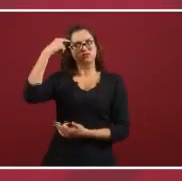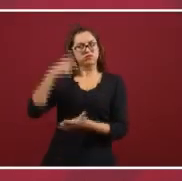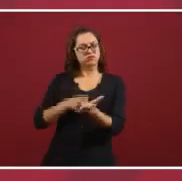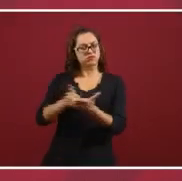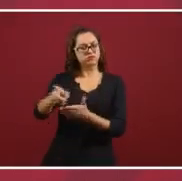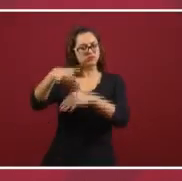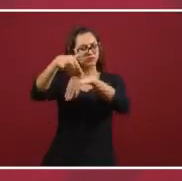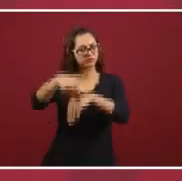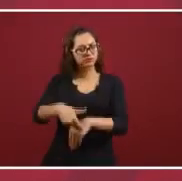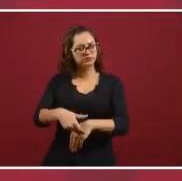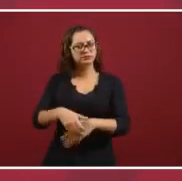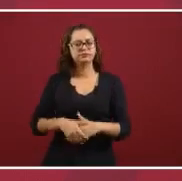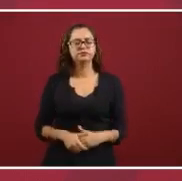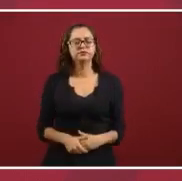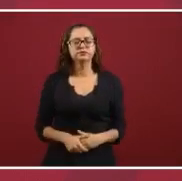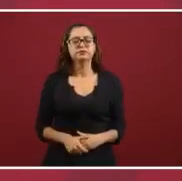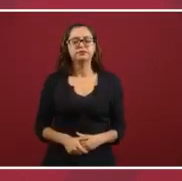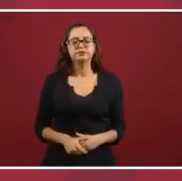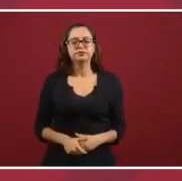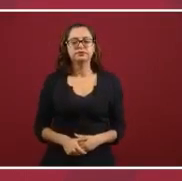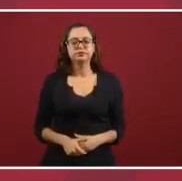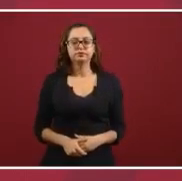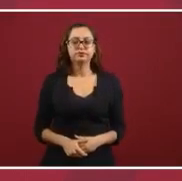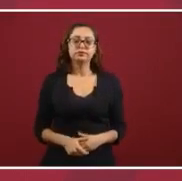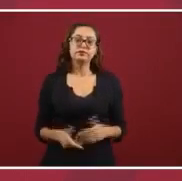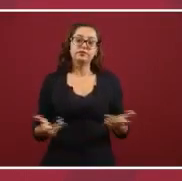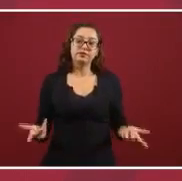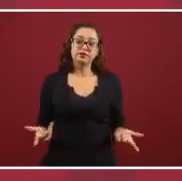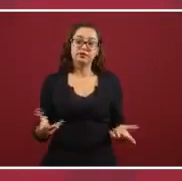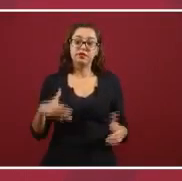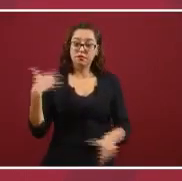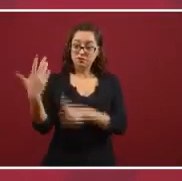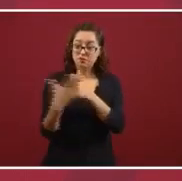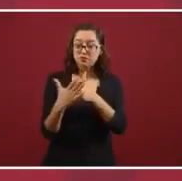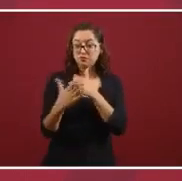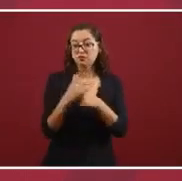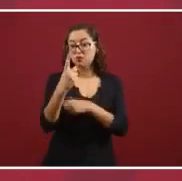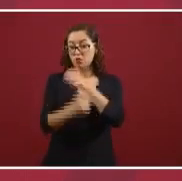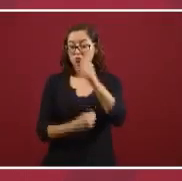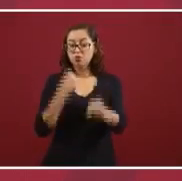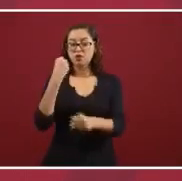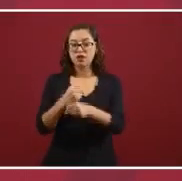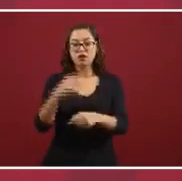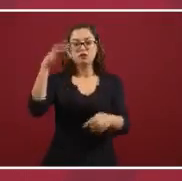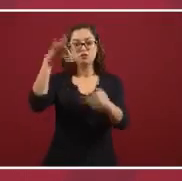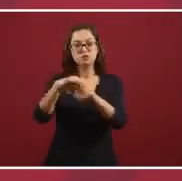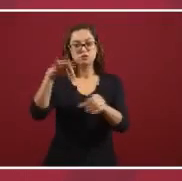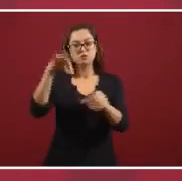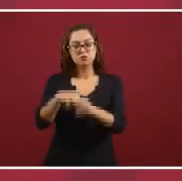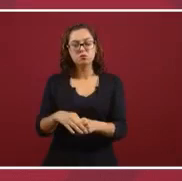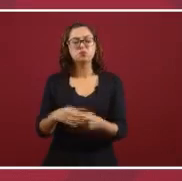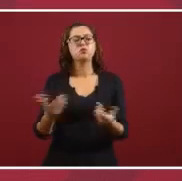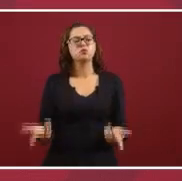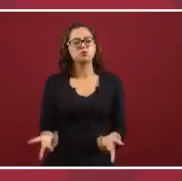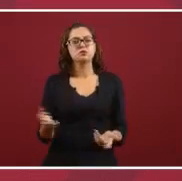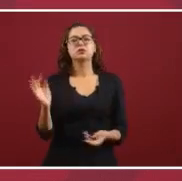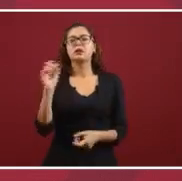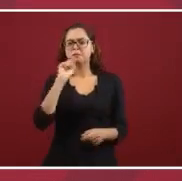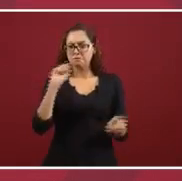Y además ya van a venir las elecciones, va a haber hasta revocación del mandato.